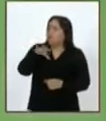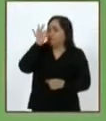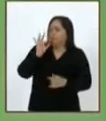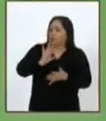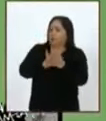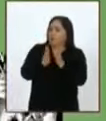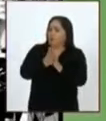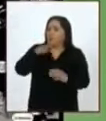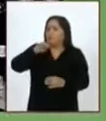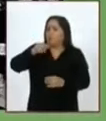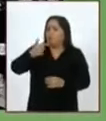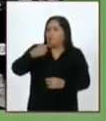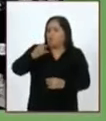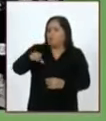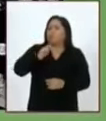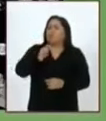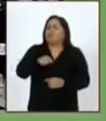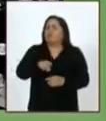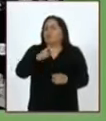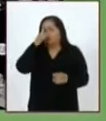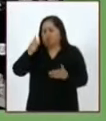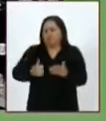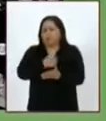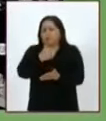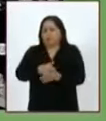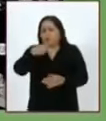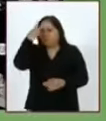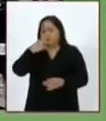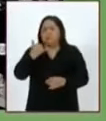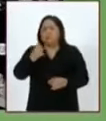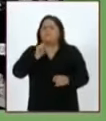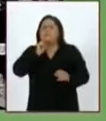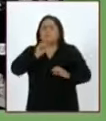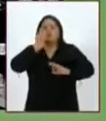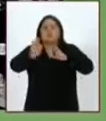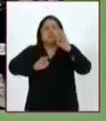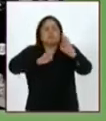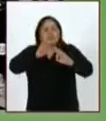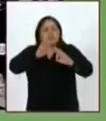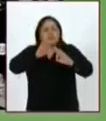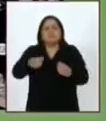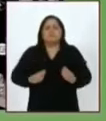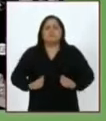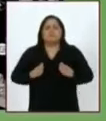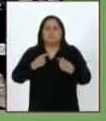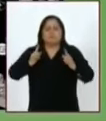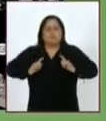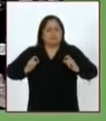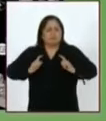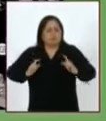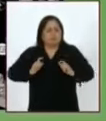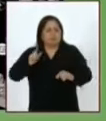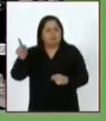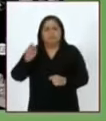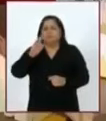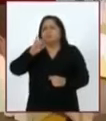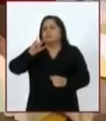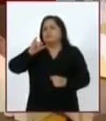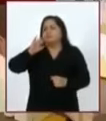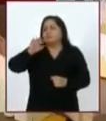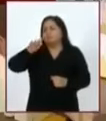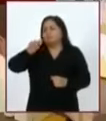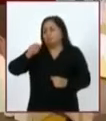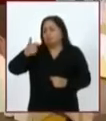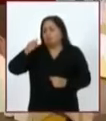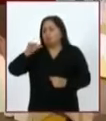mongol. Es una obra que se desarrolla en la Ciudad de México y trata sobre las peripecias que vive el detective privado Filiberto García. Quiero